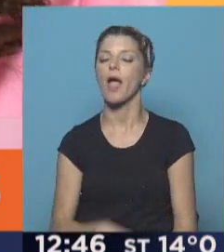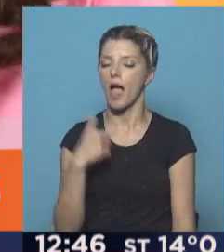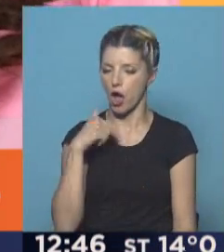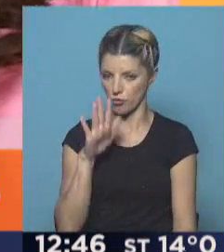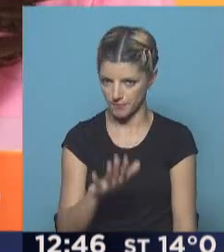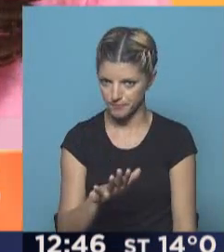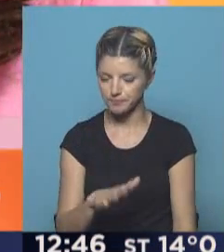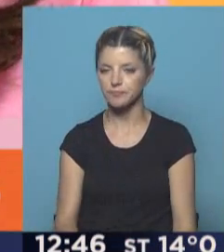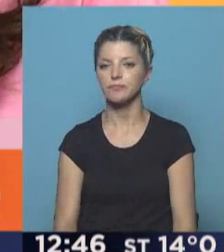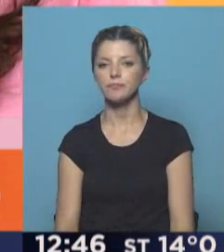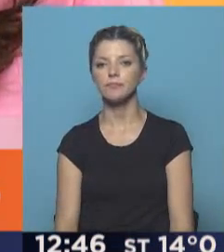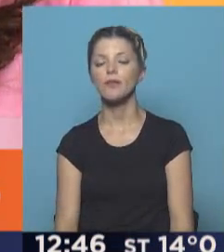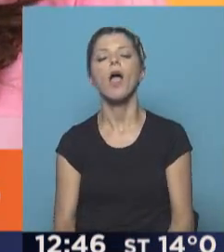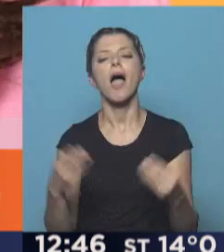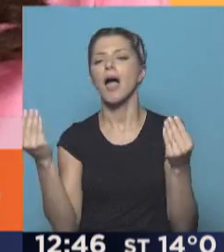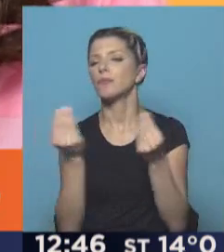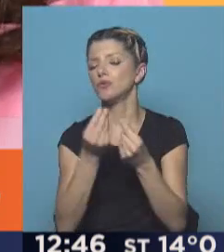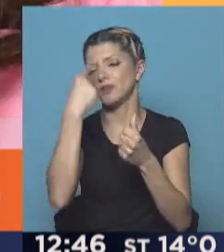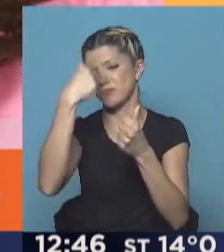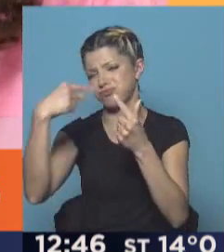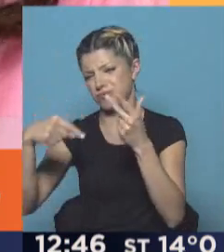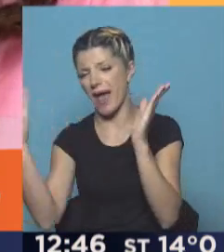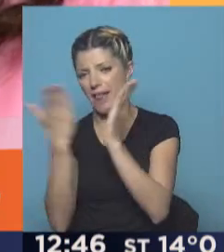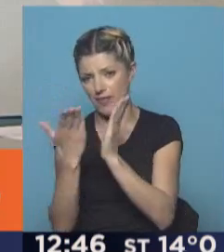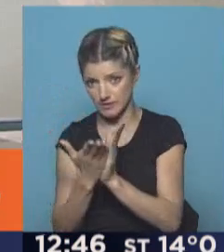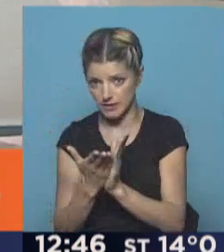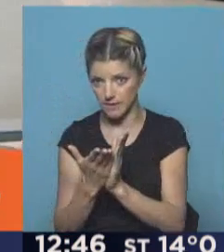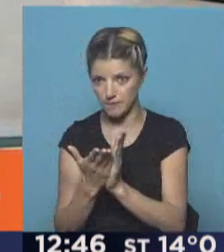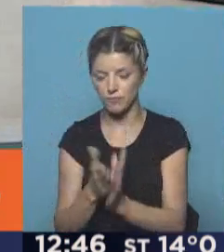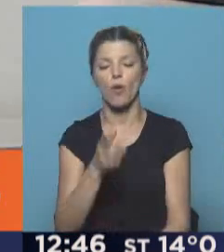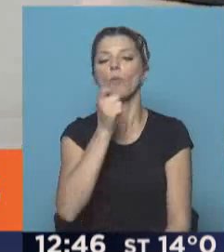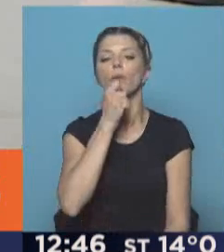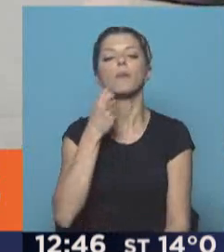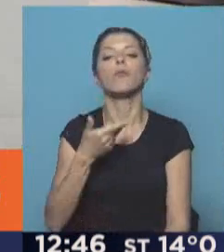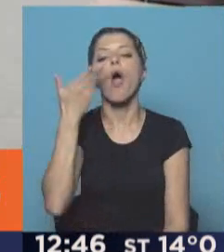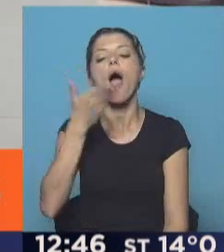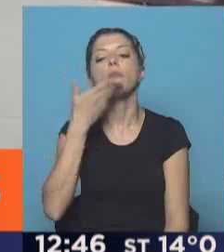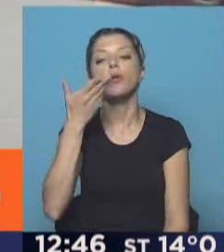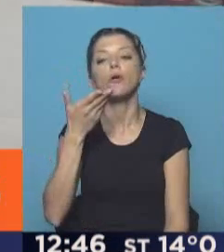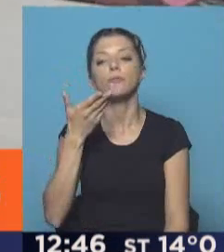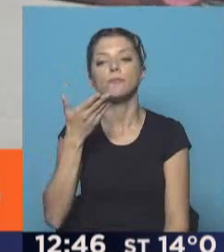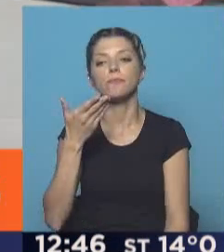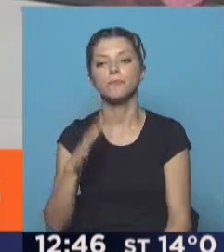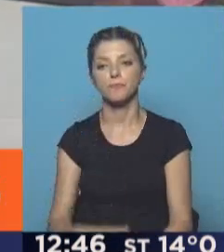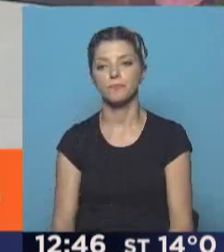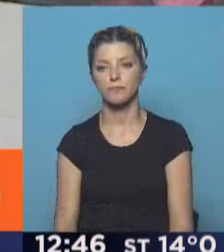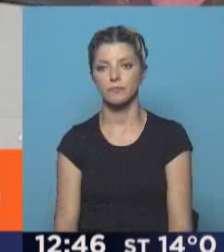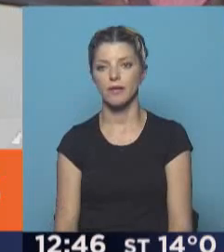hay muchas aristas en todo, en la comunicación de esto. Cuando estamos hablando de